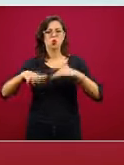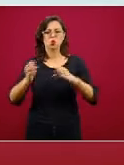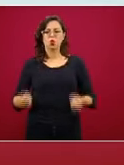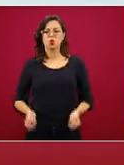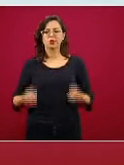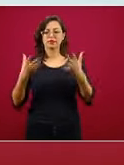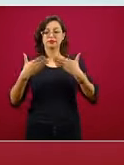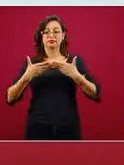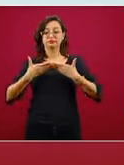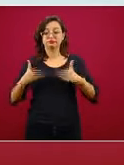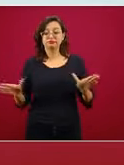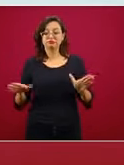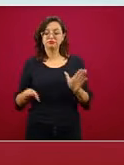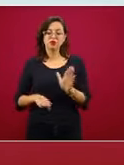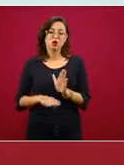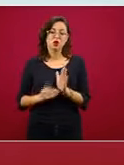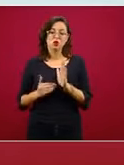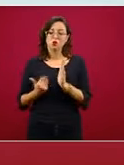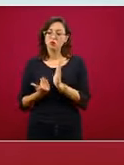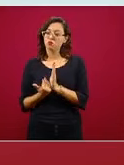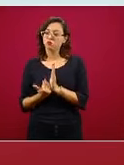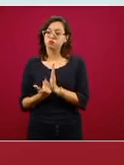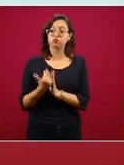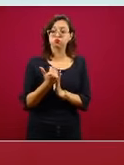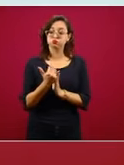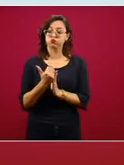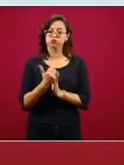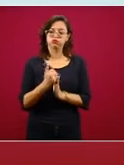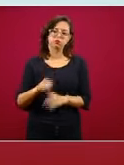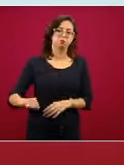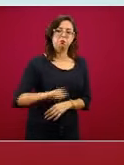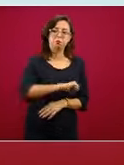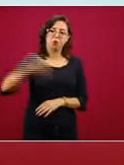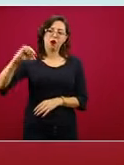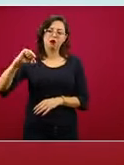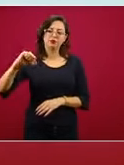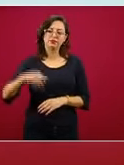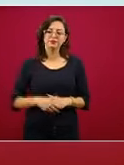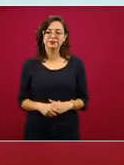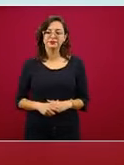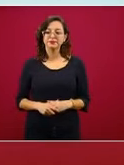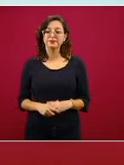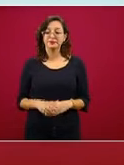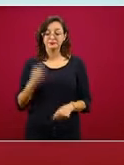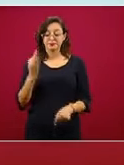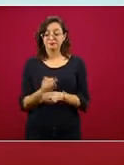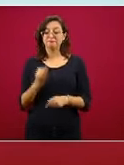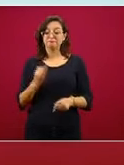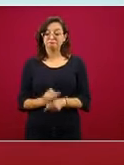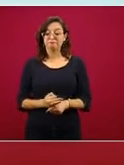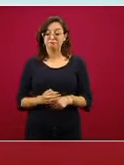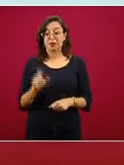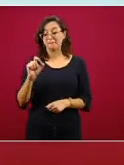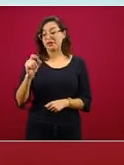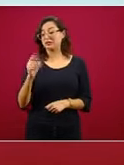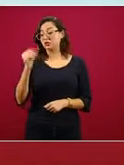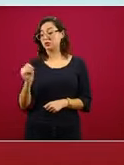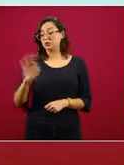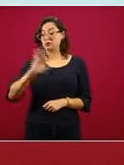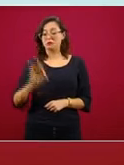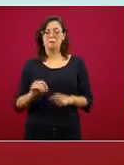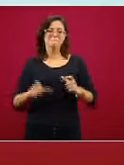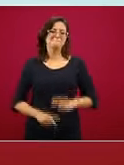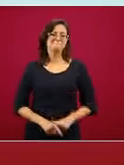reabrir, tutún, tan tan, tenemos ahorita un incremento de